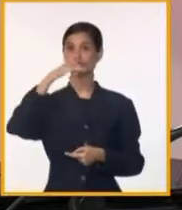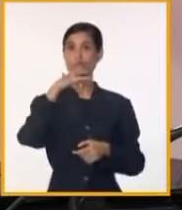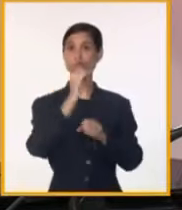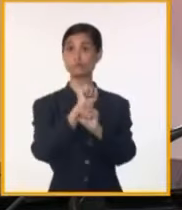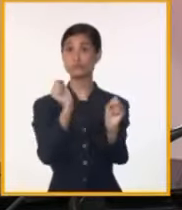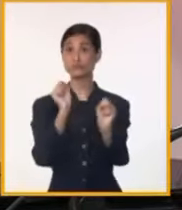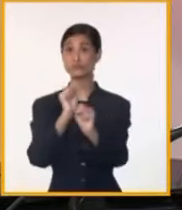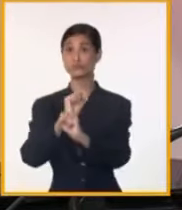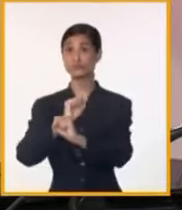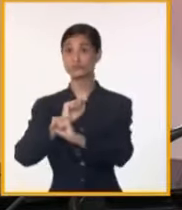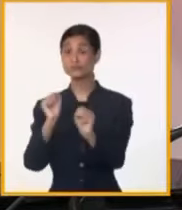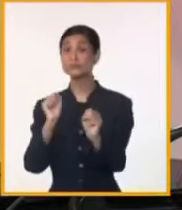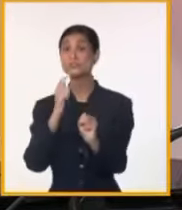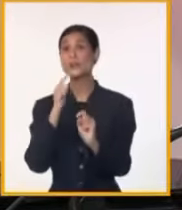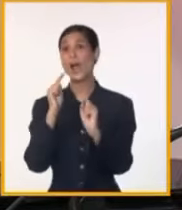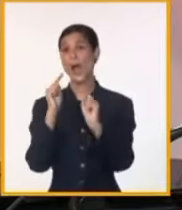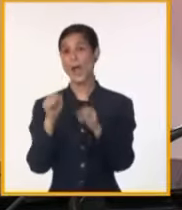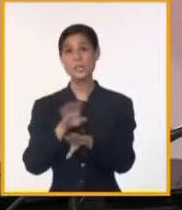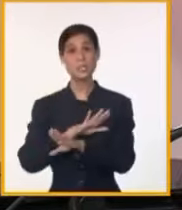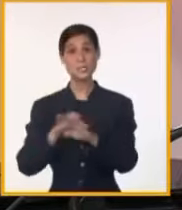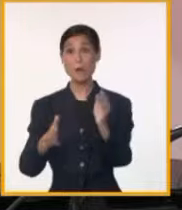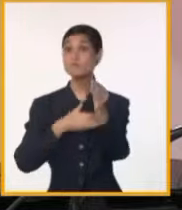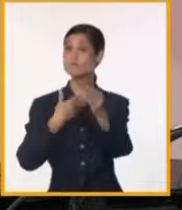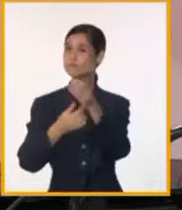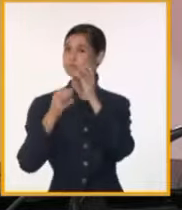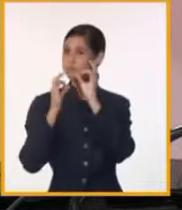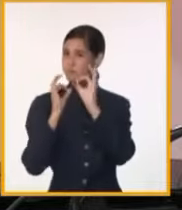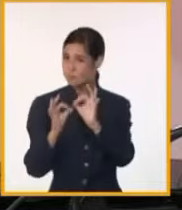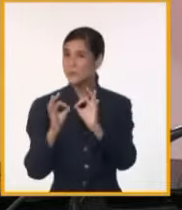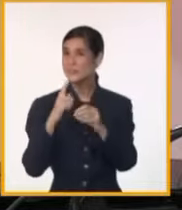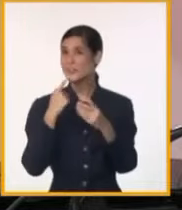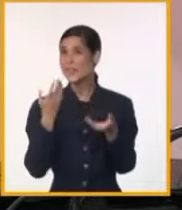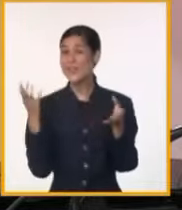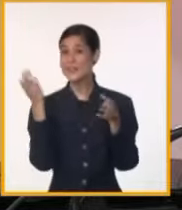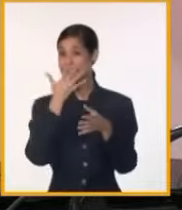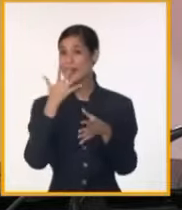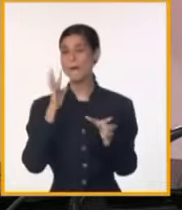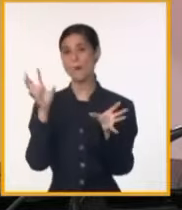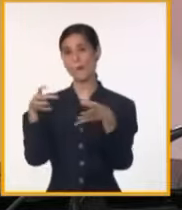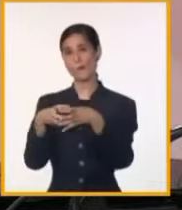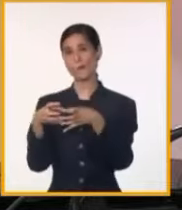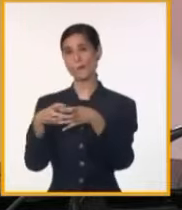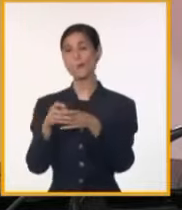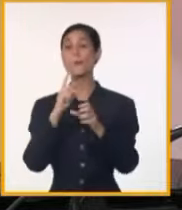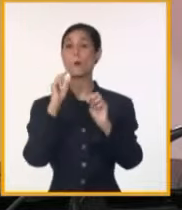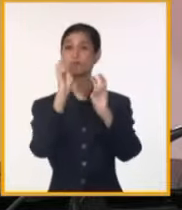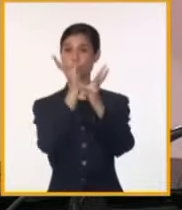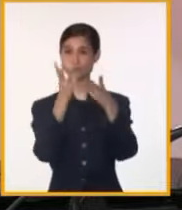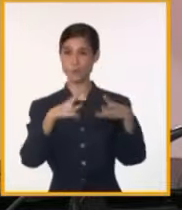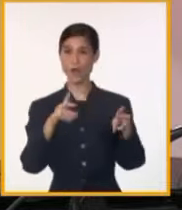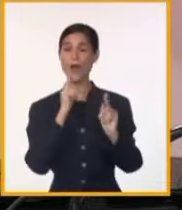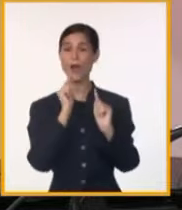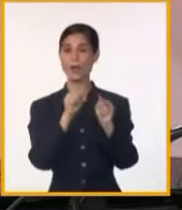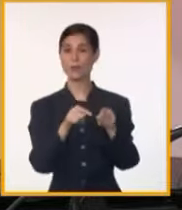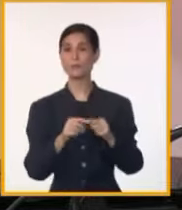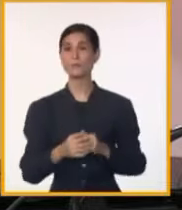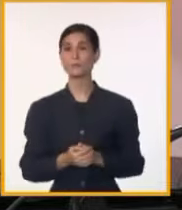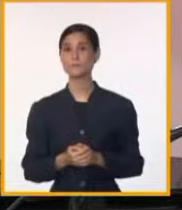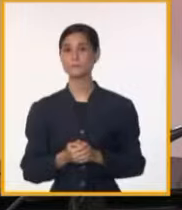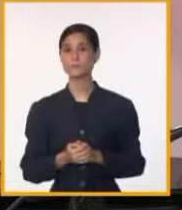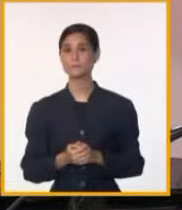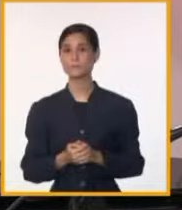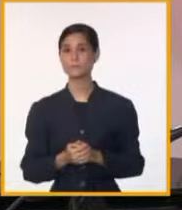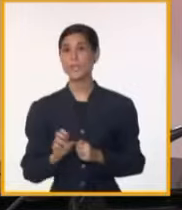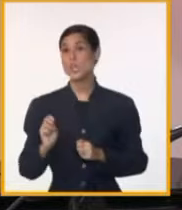hipersónico según revela un comunicado de las fuerzas armadas del movimiento transmitida por una televisora árabe llevamos a cabo dos operaciones en el